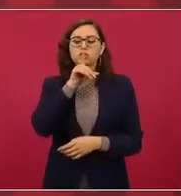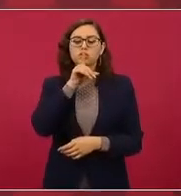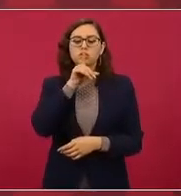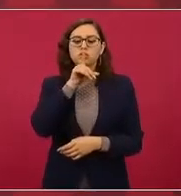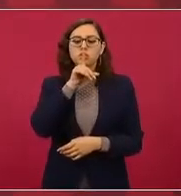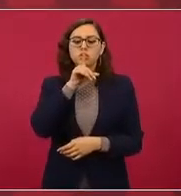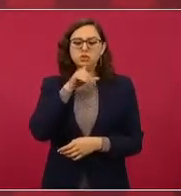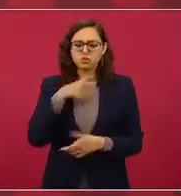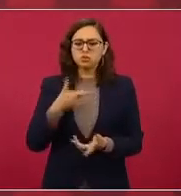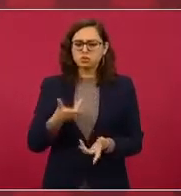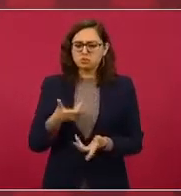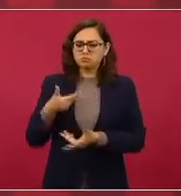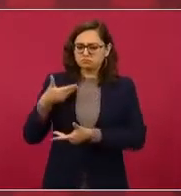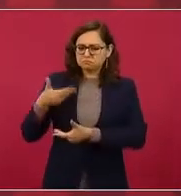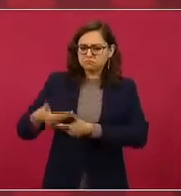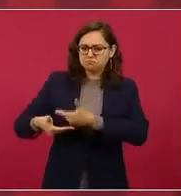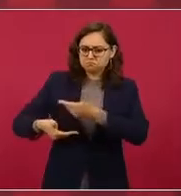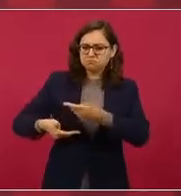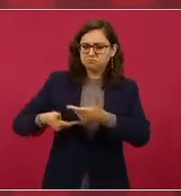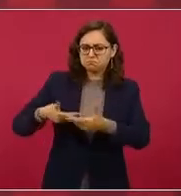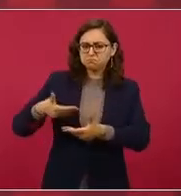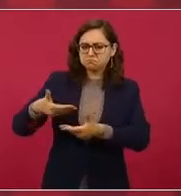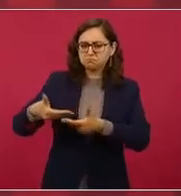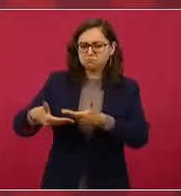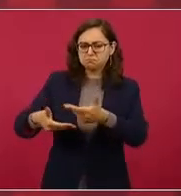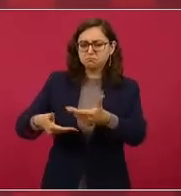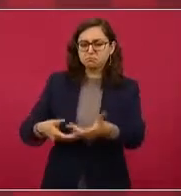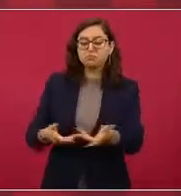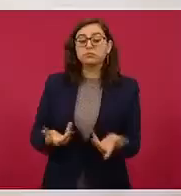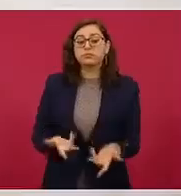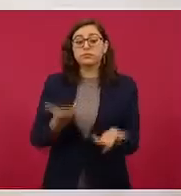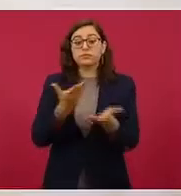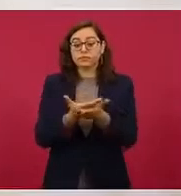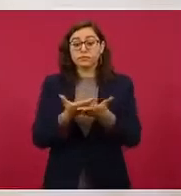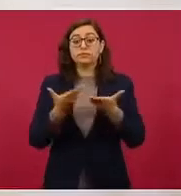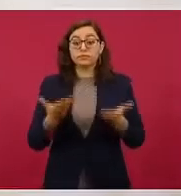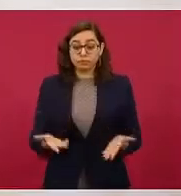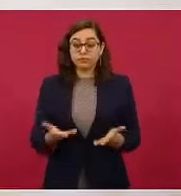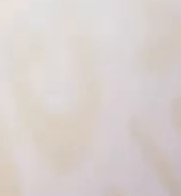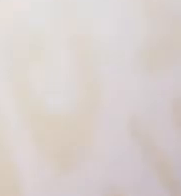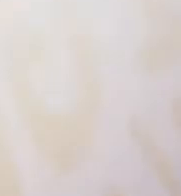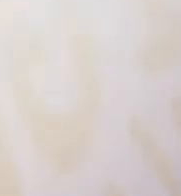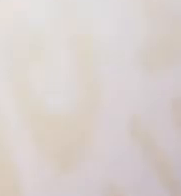pero se ha avanzado bastante. Y ahora, en efecto, lo que viene es una consulta.